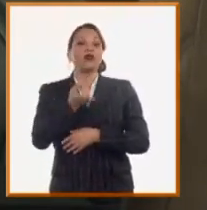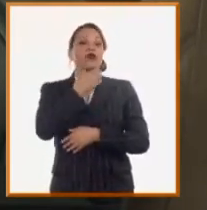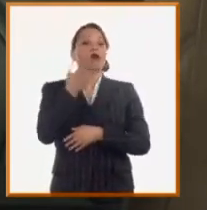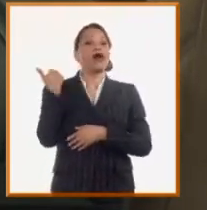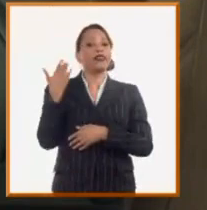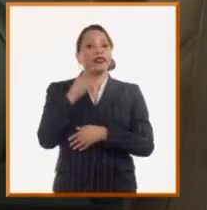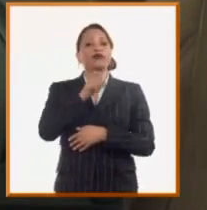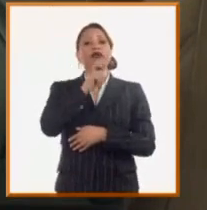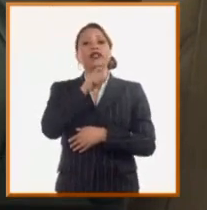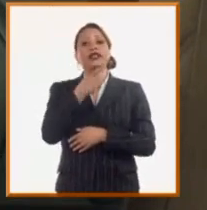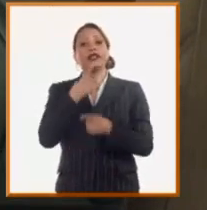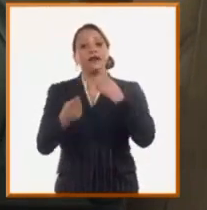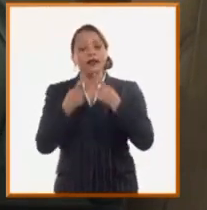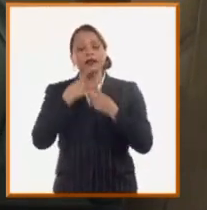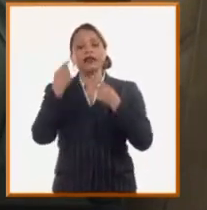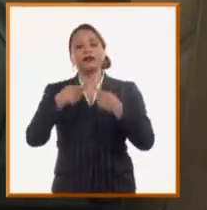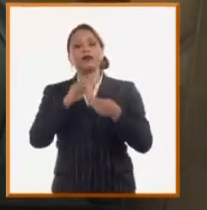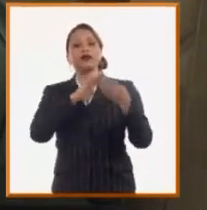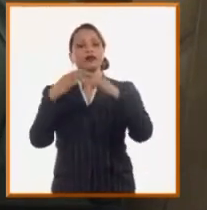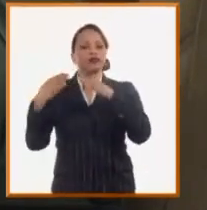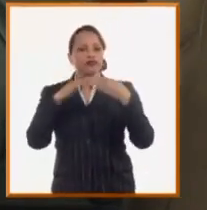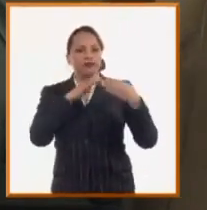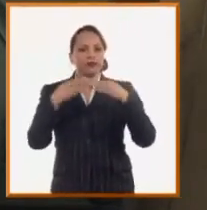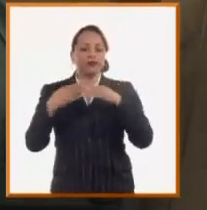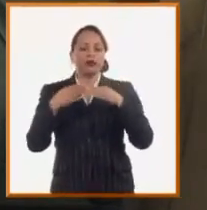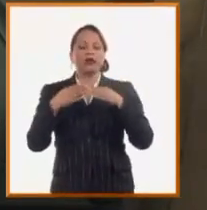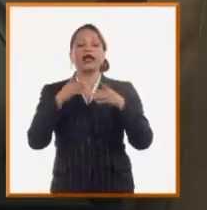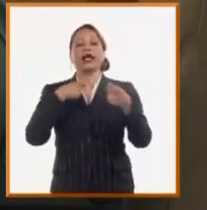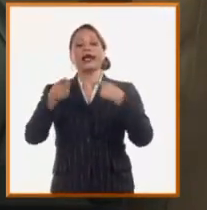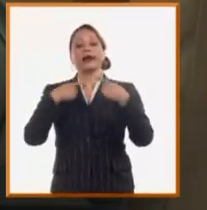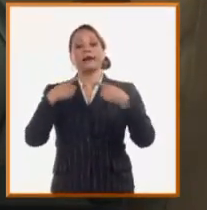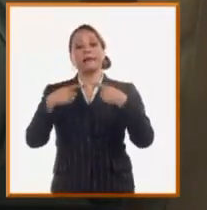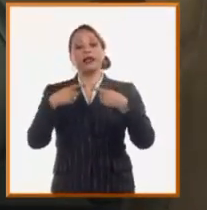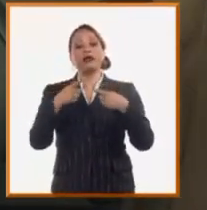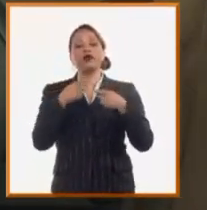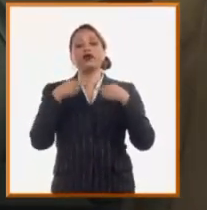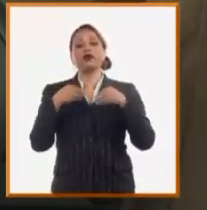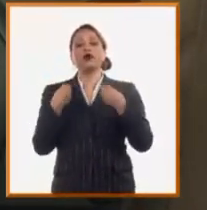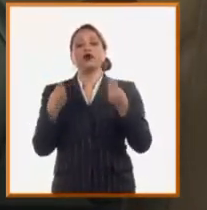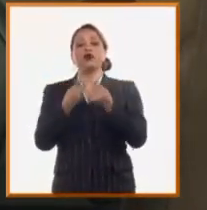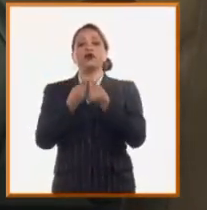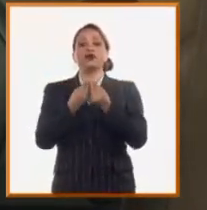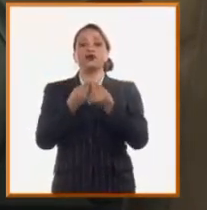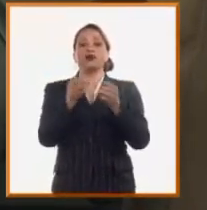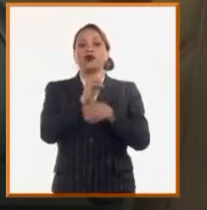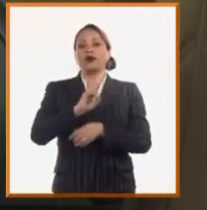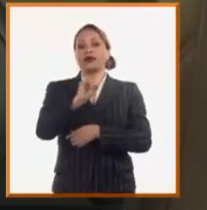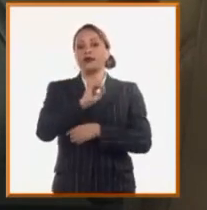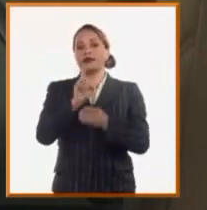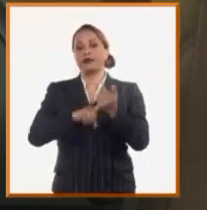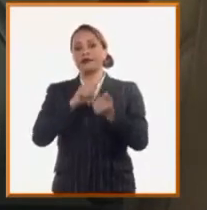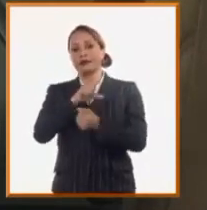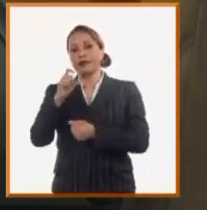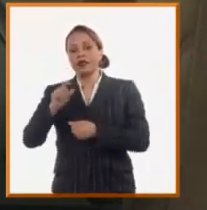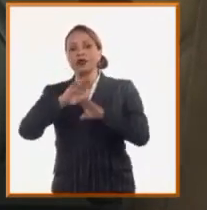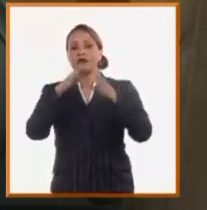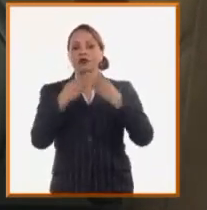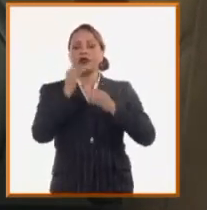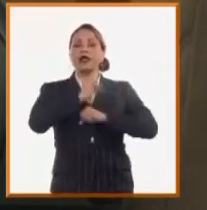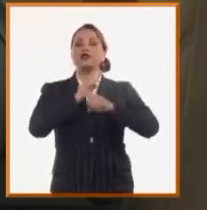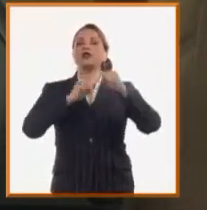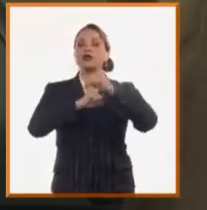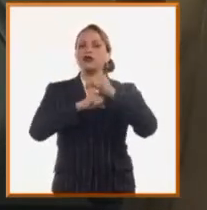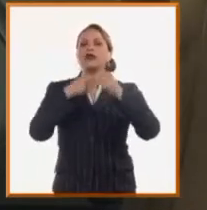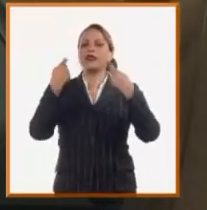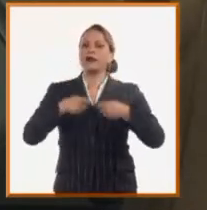los vamos a discutir y estamos haciendo un llamado, lo hicimos en el Pleno, con las organizaciones de base del partido y después con todas las estructuras institucionales. Vamos